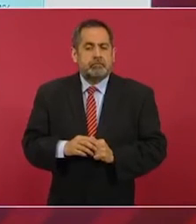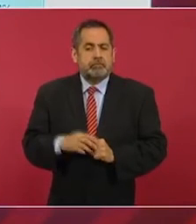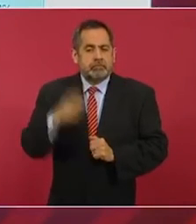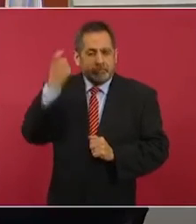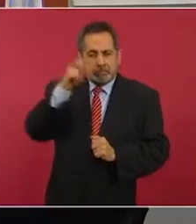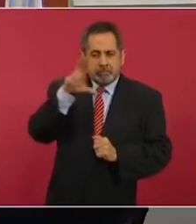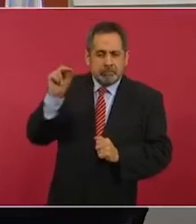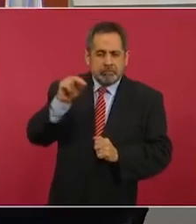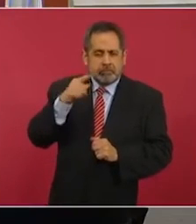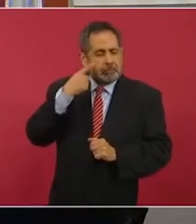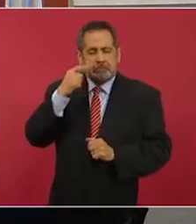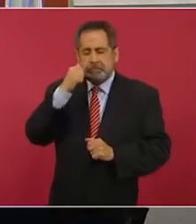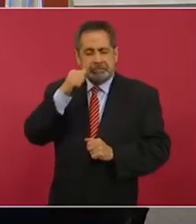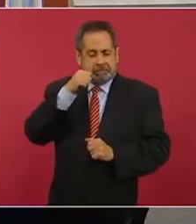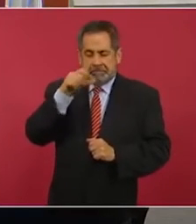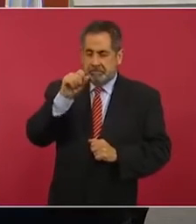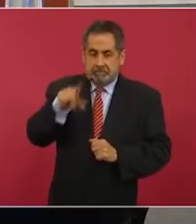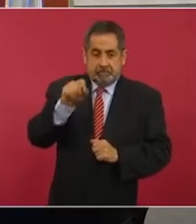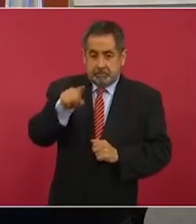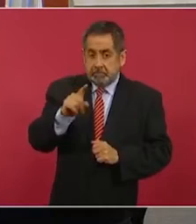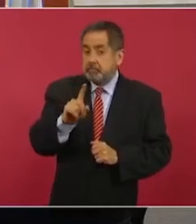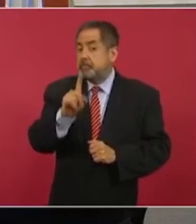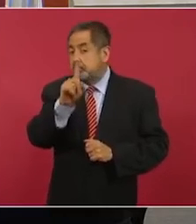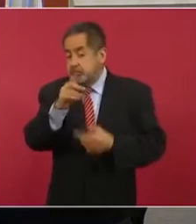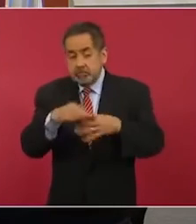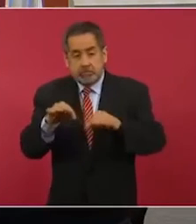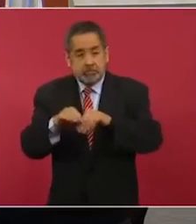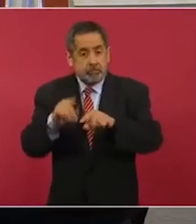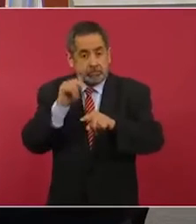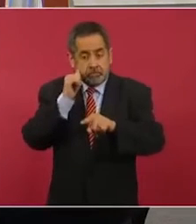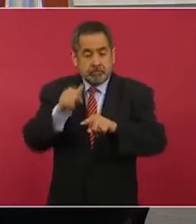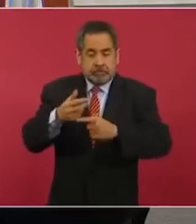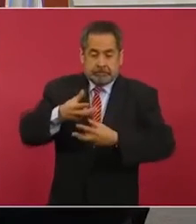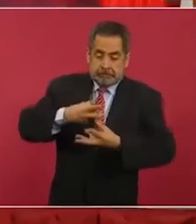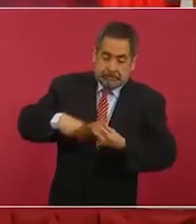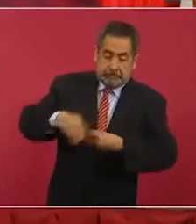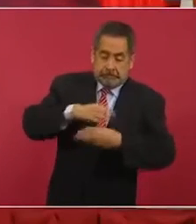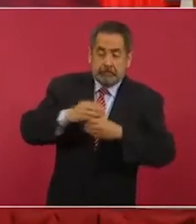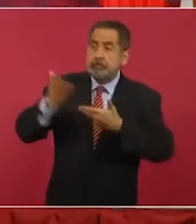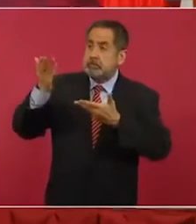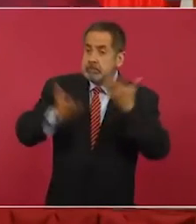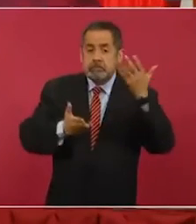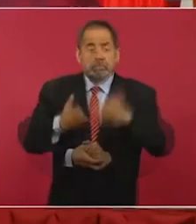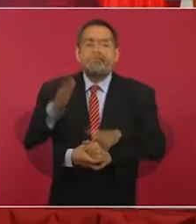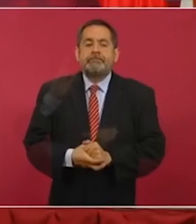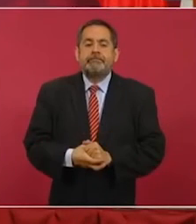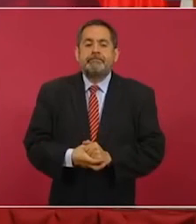Quintana Roo siempre. Esto es muy importante porque esto es recuperación del turismo.